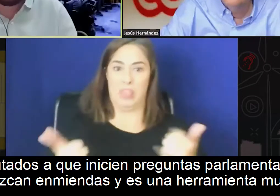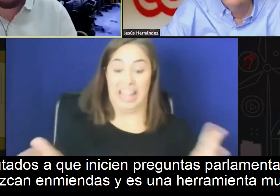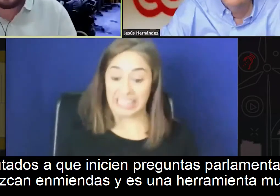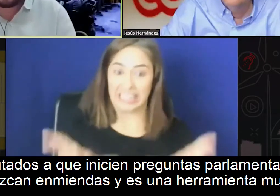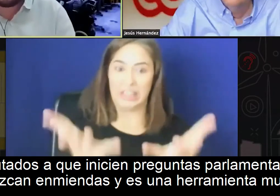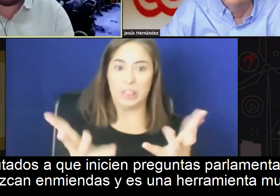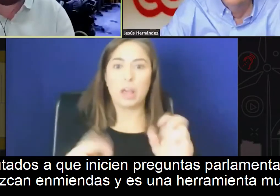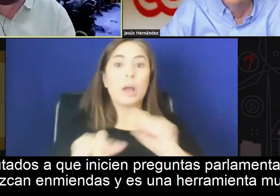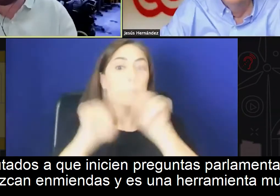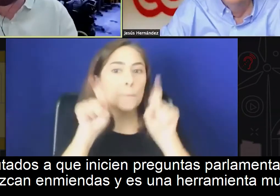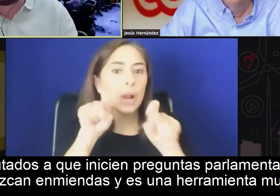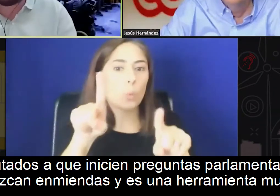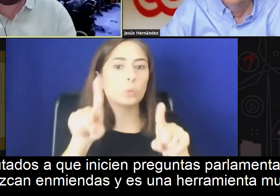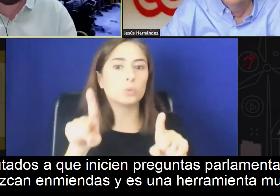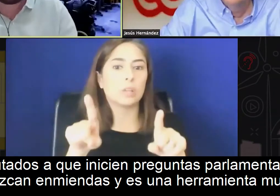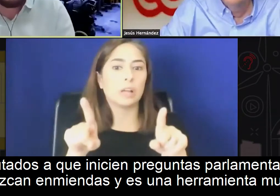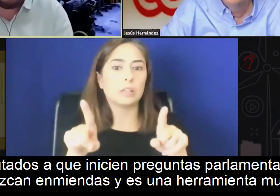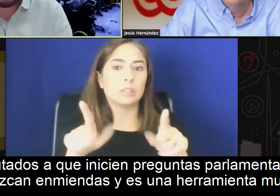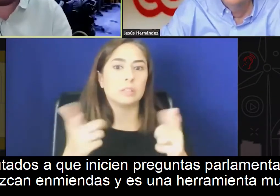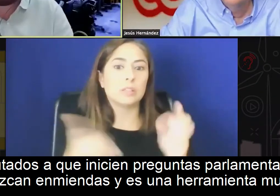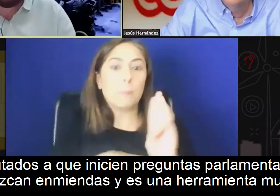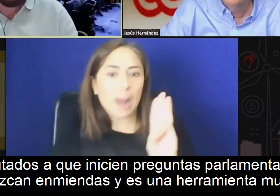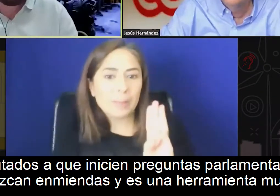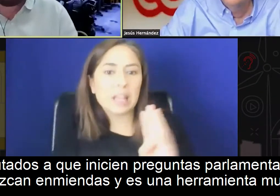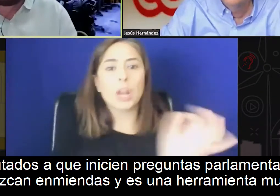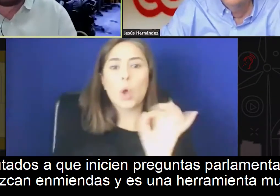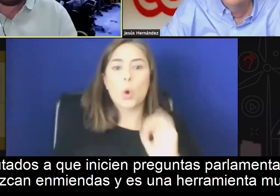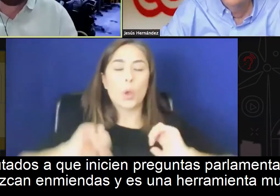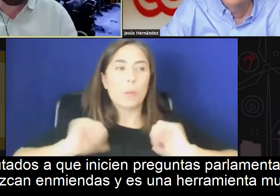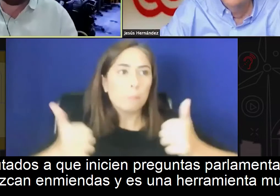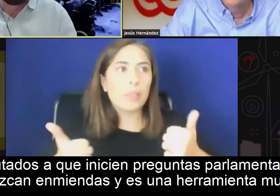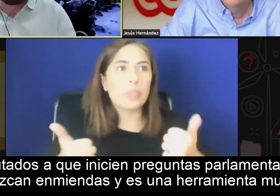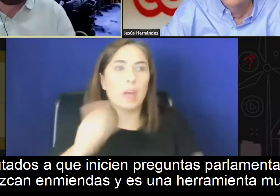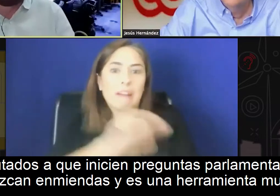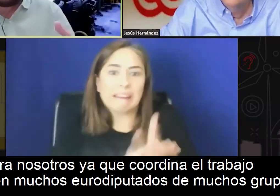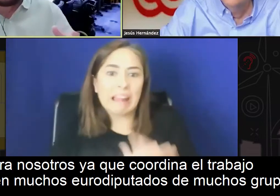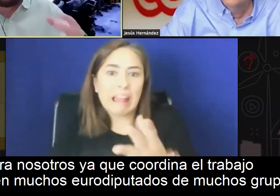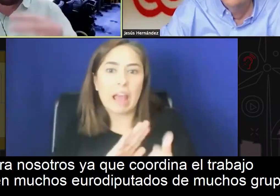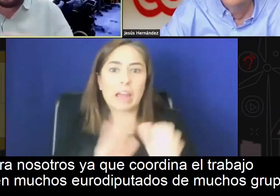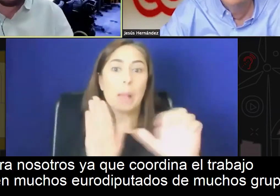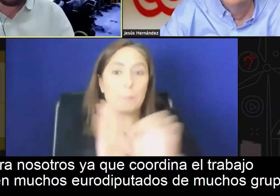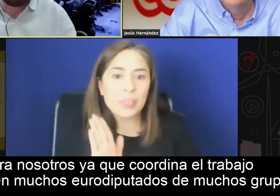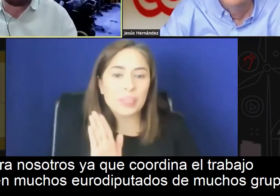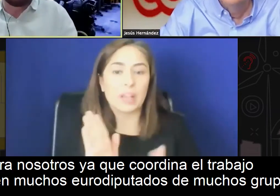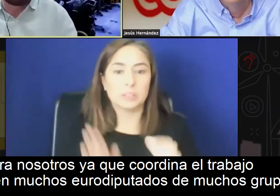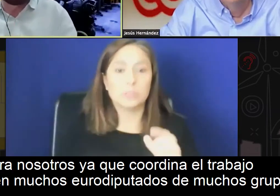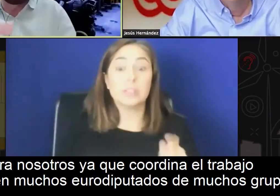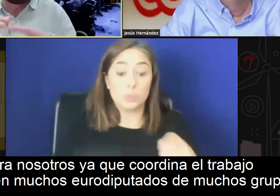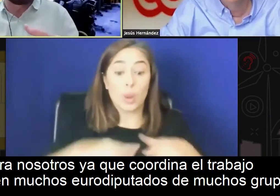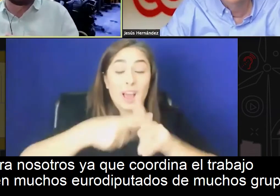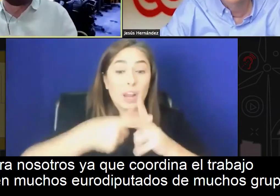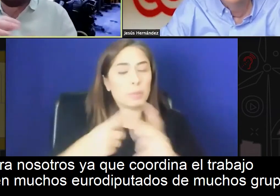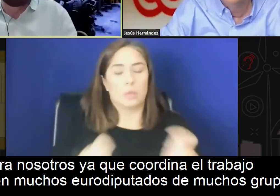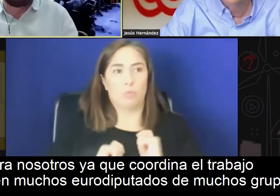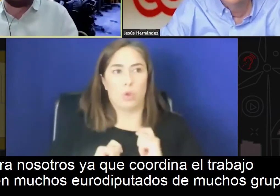preguntas parlamentarias o que introduzcan enmiendas y es una herramienta muy útil para nosotros ya que coordina, digamos, el trabajo